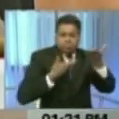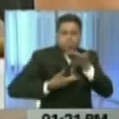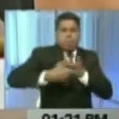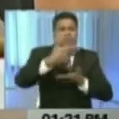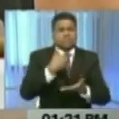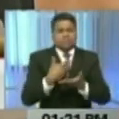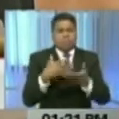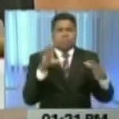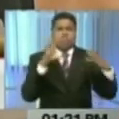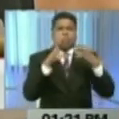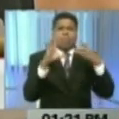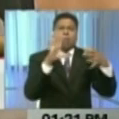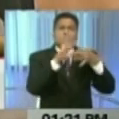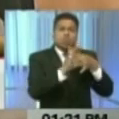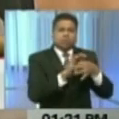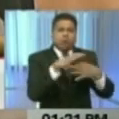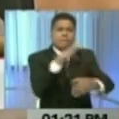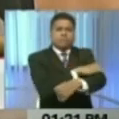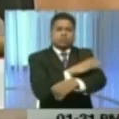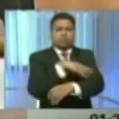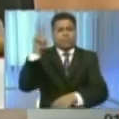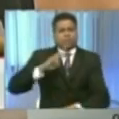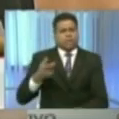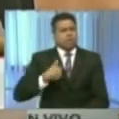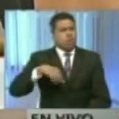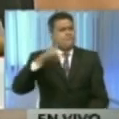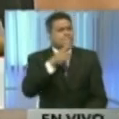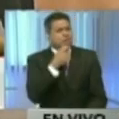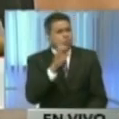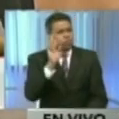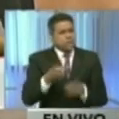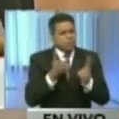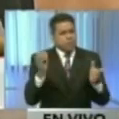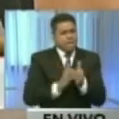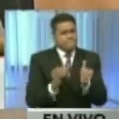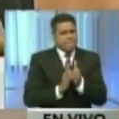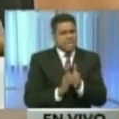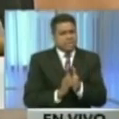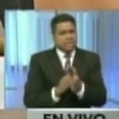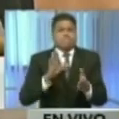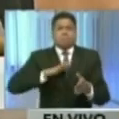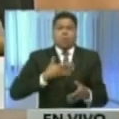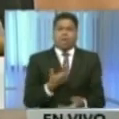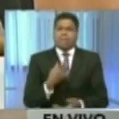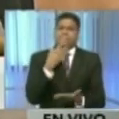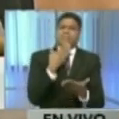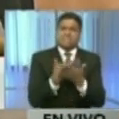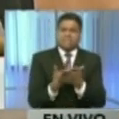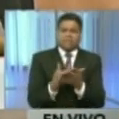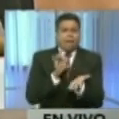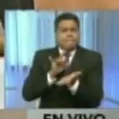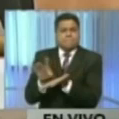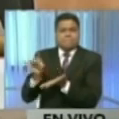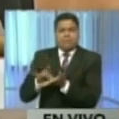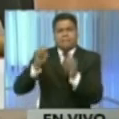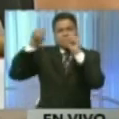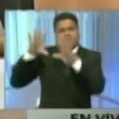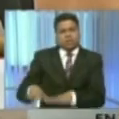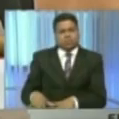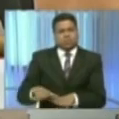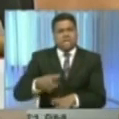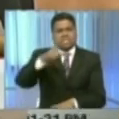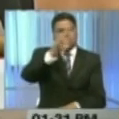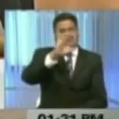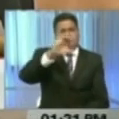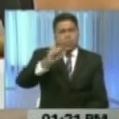oposición venezolana, me pregunto si Venezuela en algún momento podría solicitar la inhabilitación o la destitución de Luis Almagro, como lo